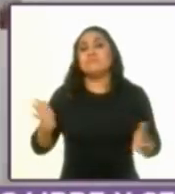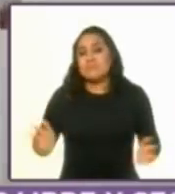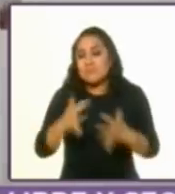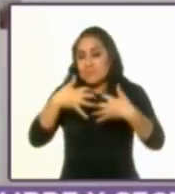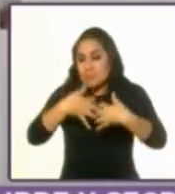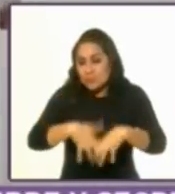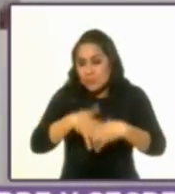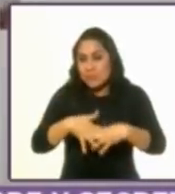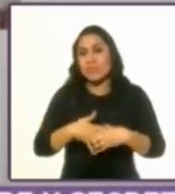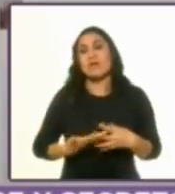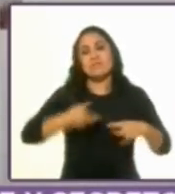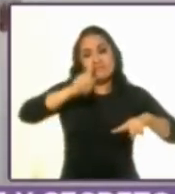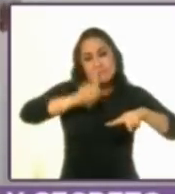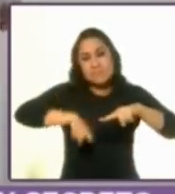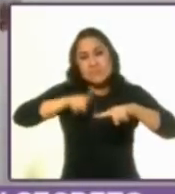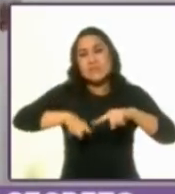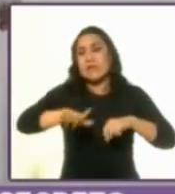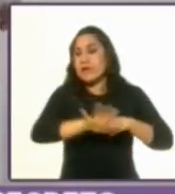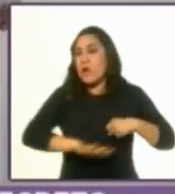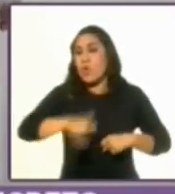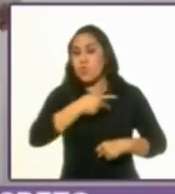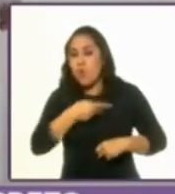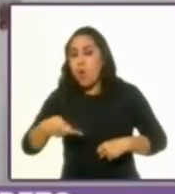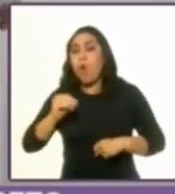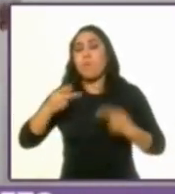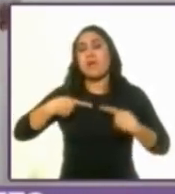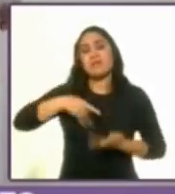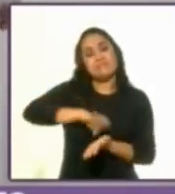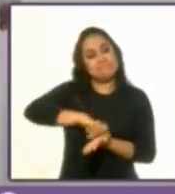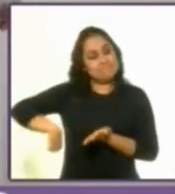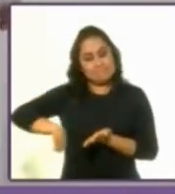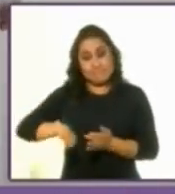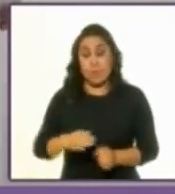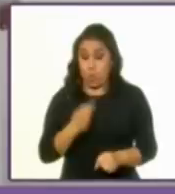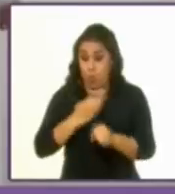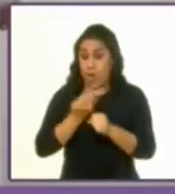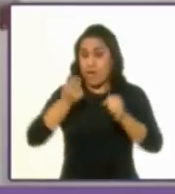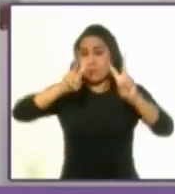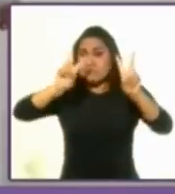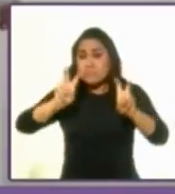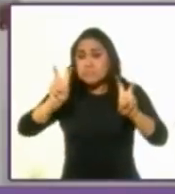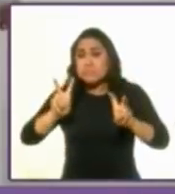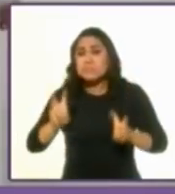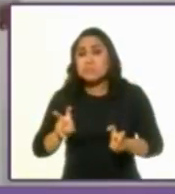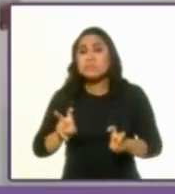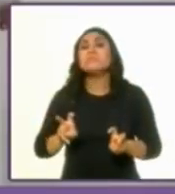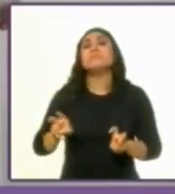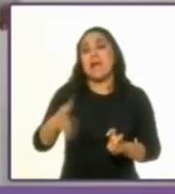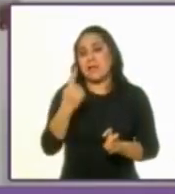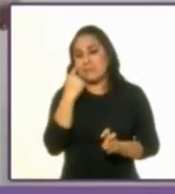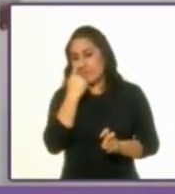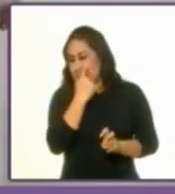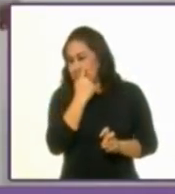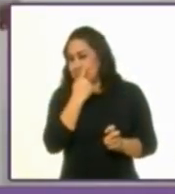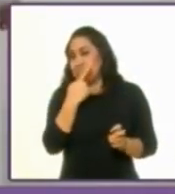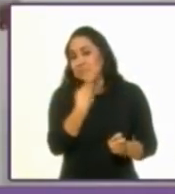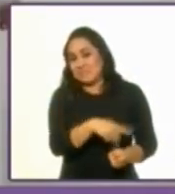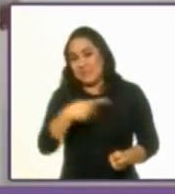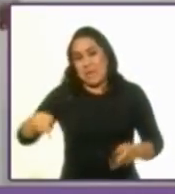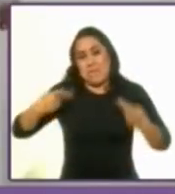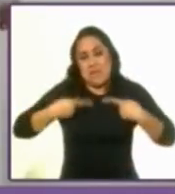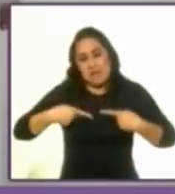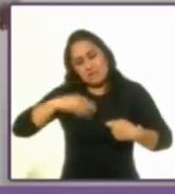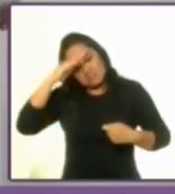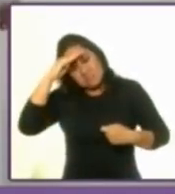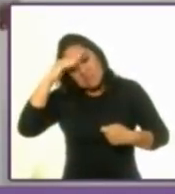productiva combate a la pobreza y marginación estas temáticas fueron puestas a consideración de las capitalinas y los